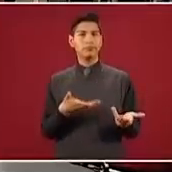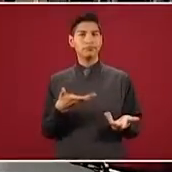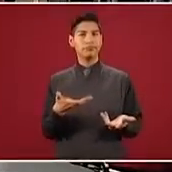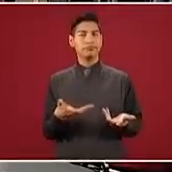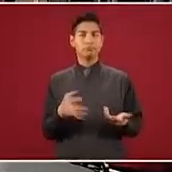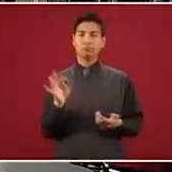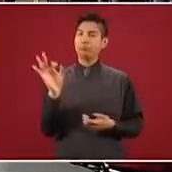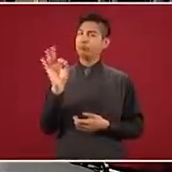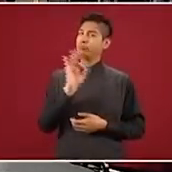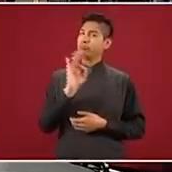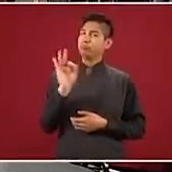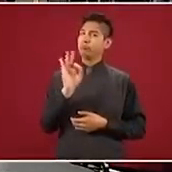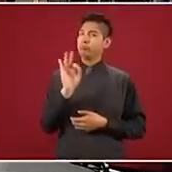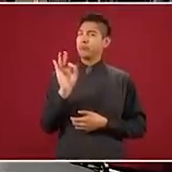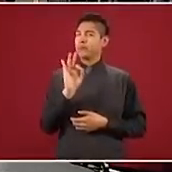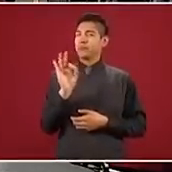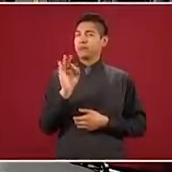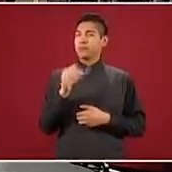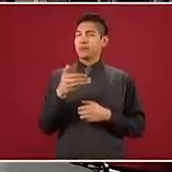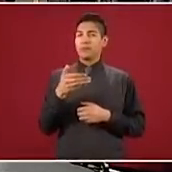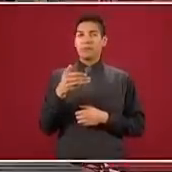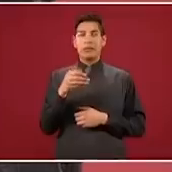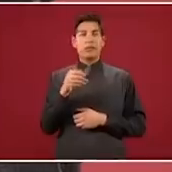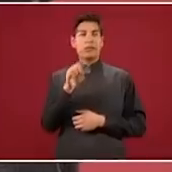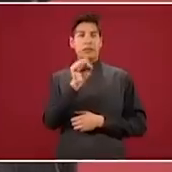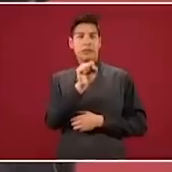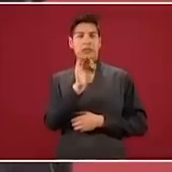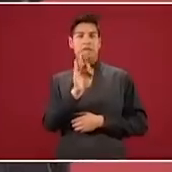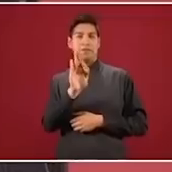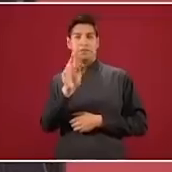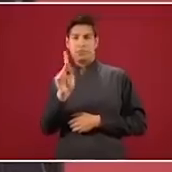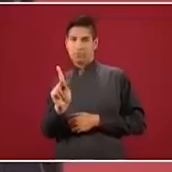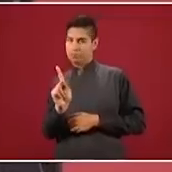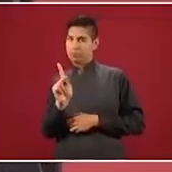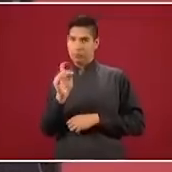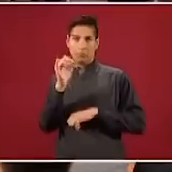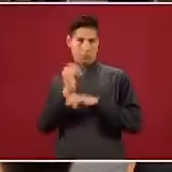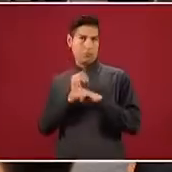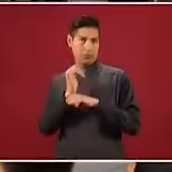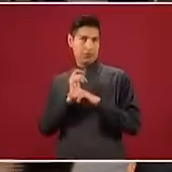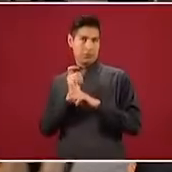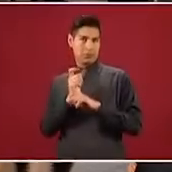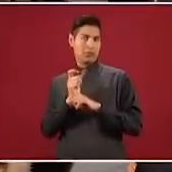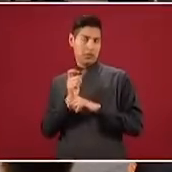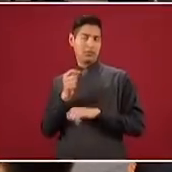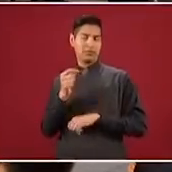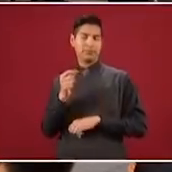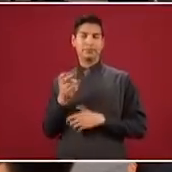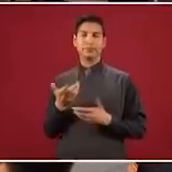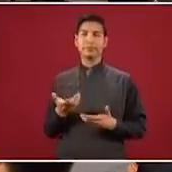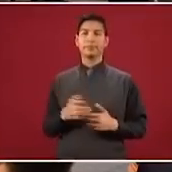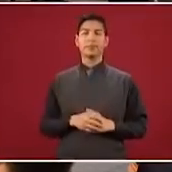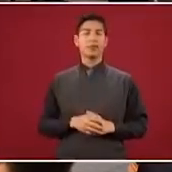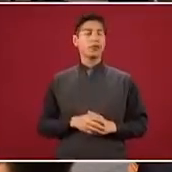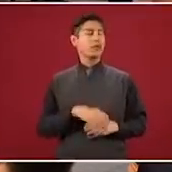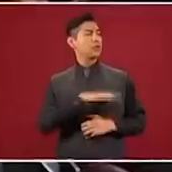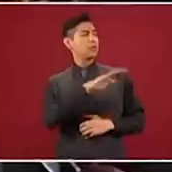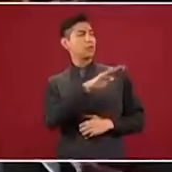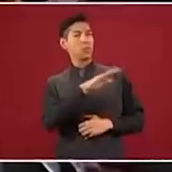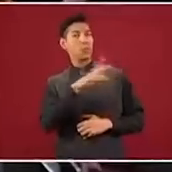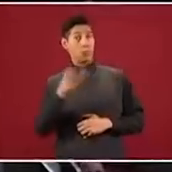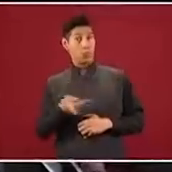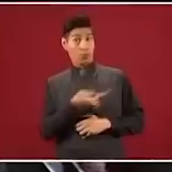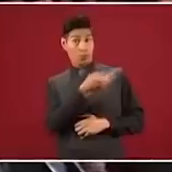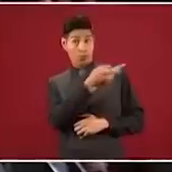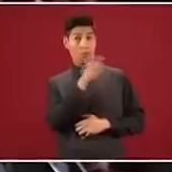seguramente la función pública va a retomar lo que tú estás planteando. Solo mi pregunta también tiene